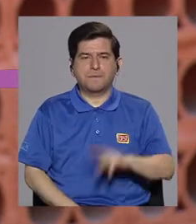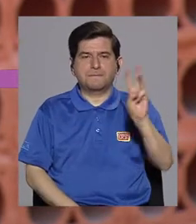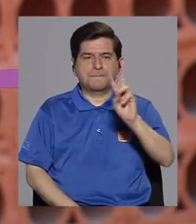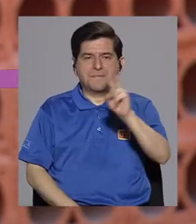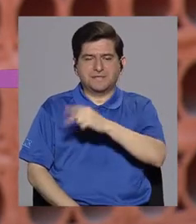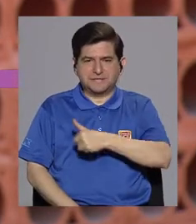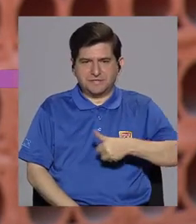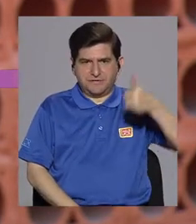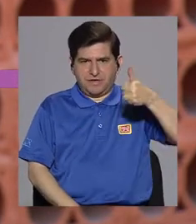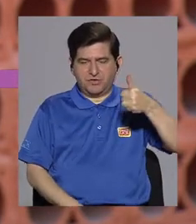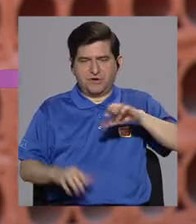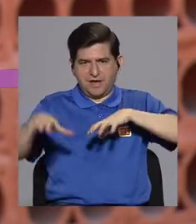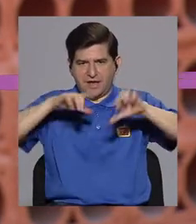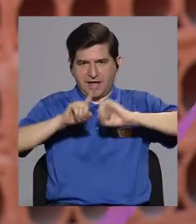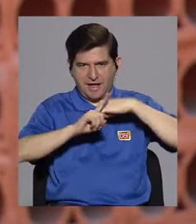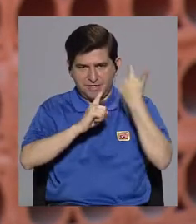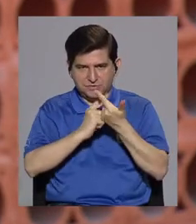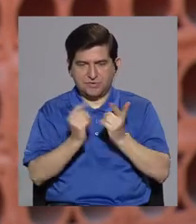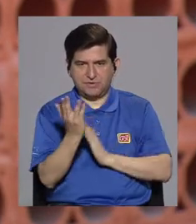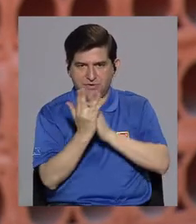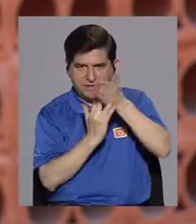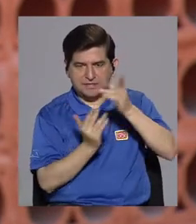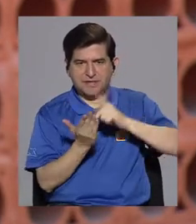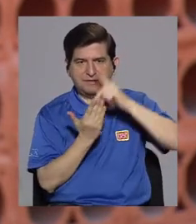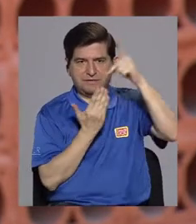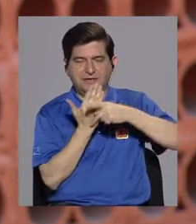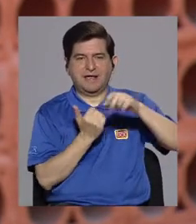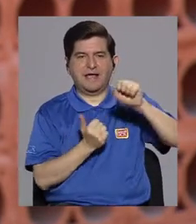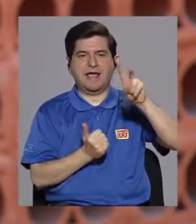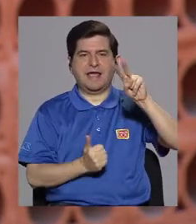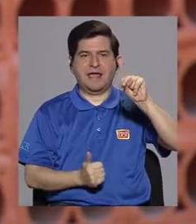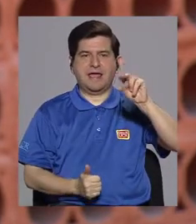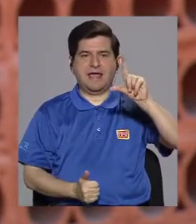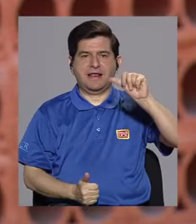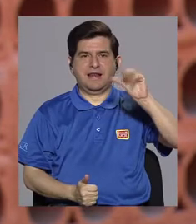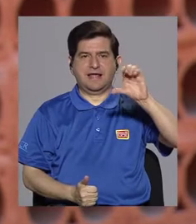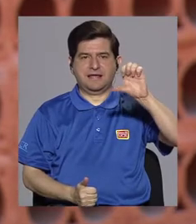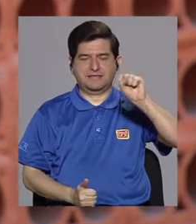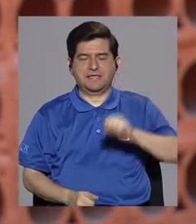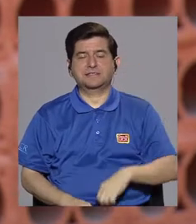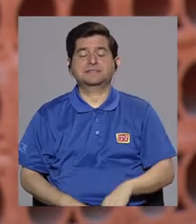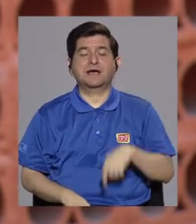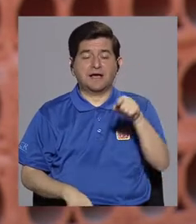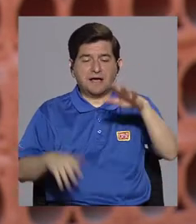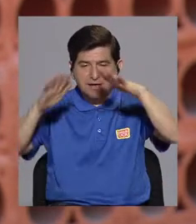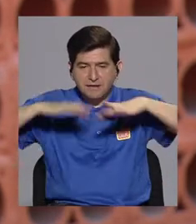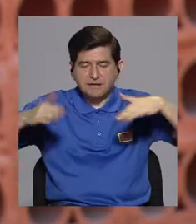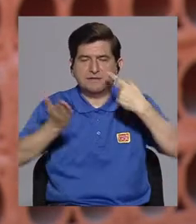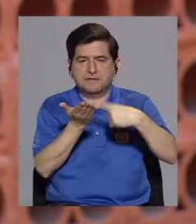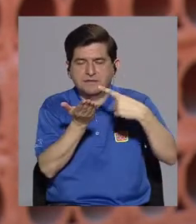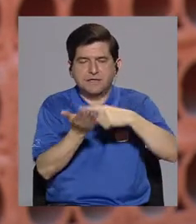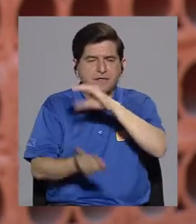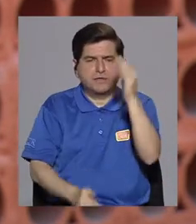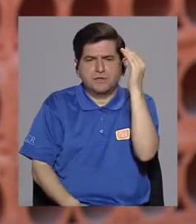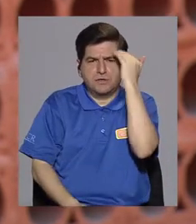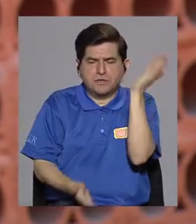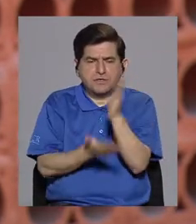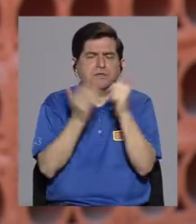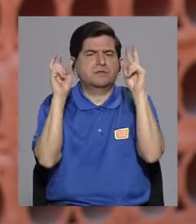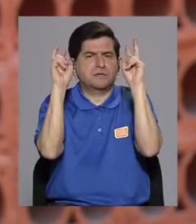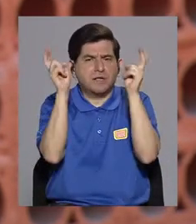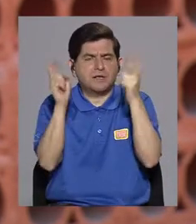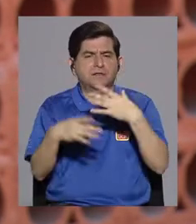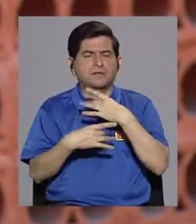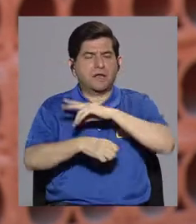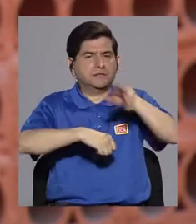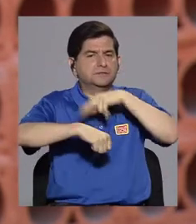la Vicerrectoría de Acción Social, a través de su programa Enlaces, ha estado creando espacios de discusión y de conocimiento de